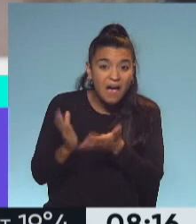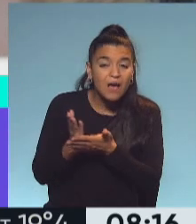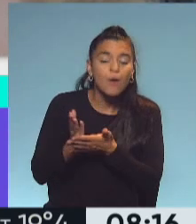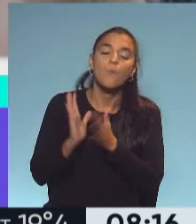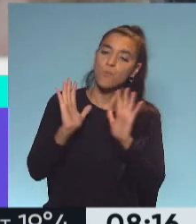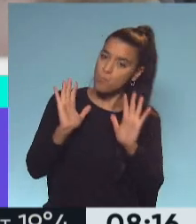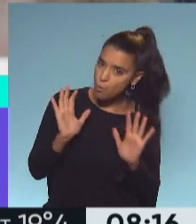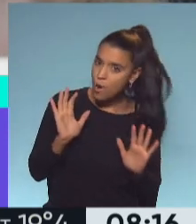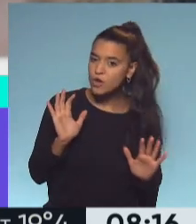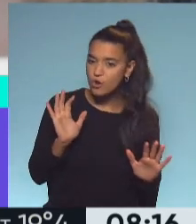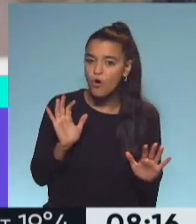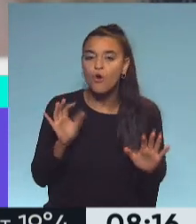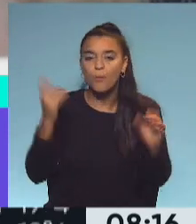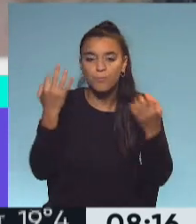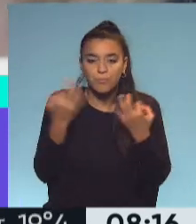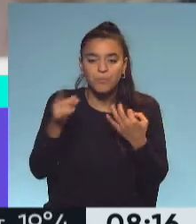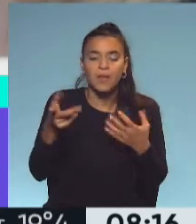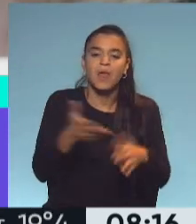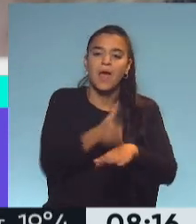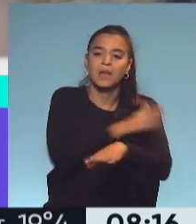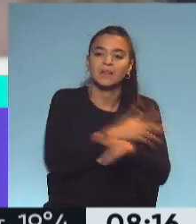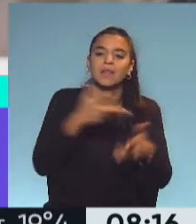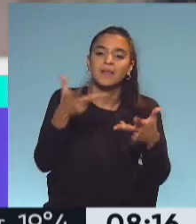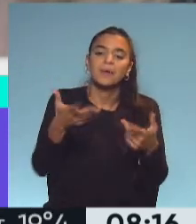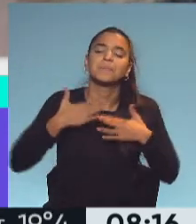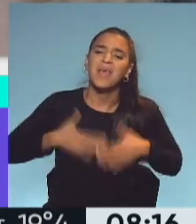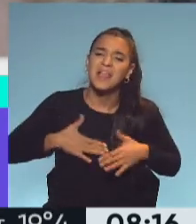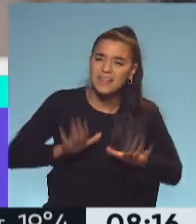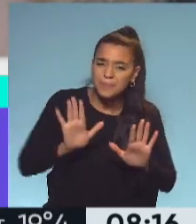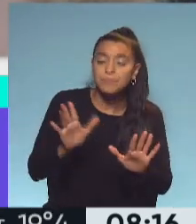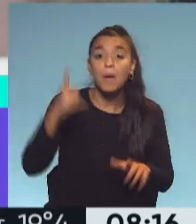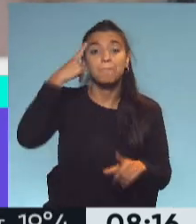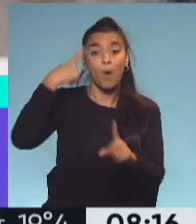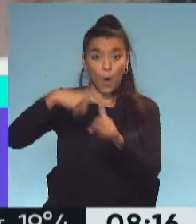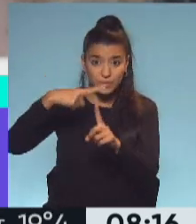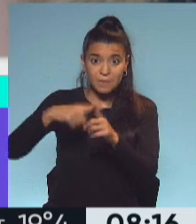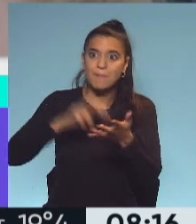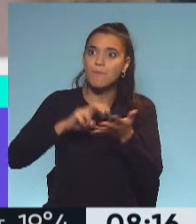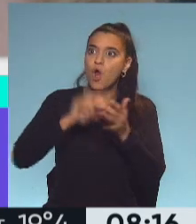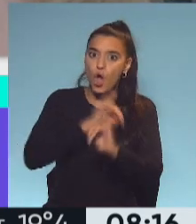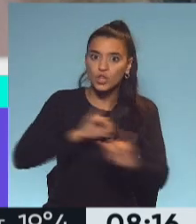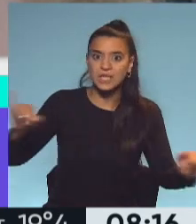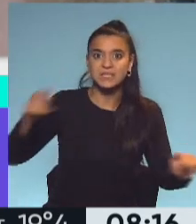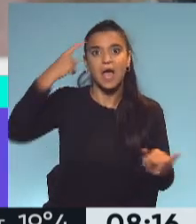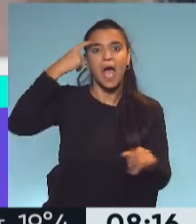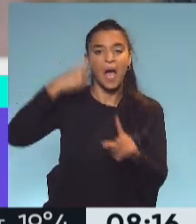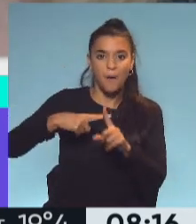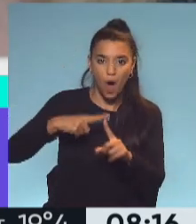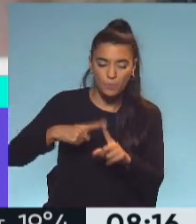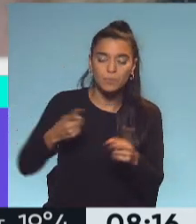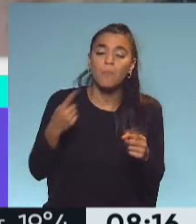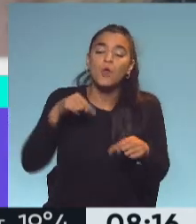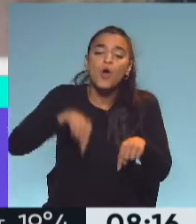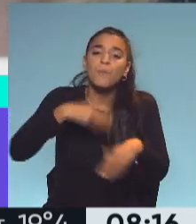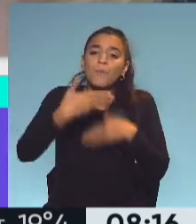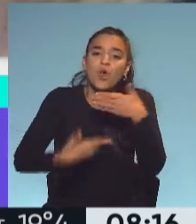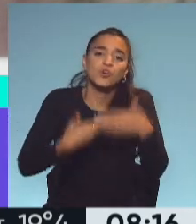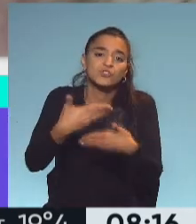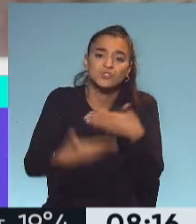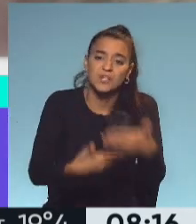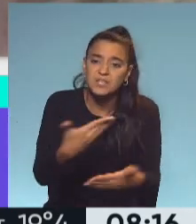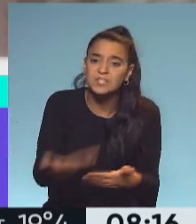Bueno, como bien decías, hay que tener cautela dentro del optimismo que nos genera esta noticia. Esto es un proceso